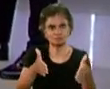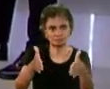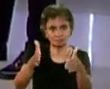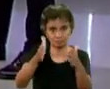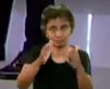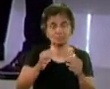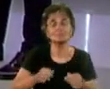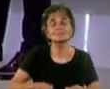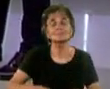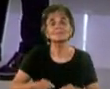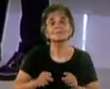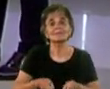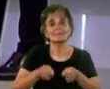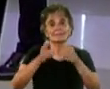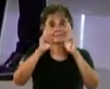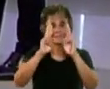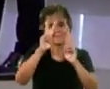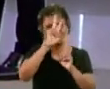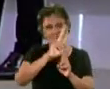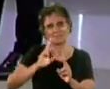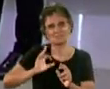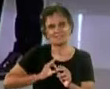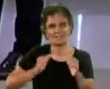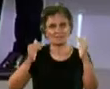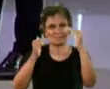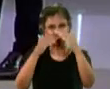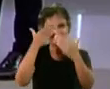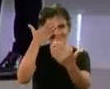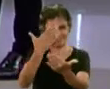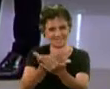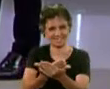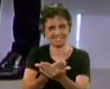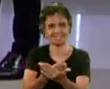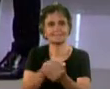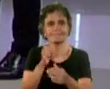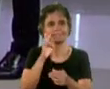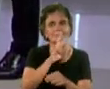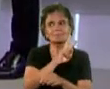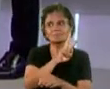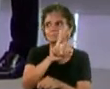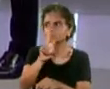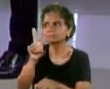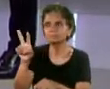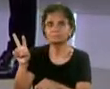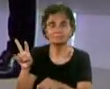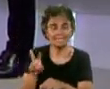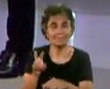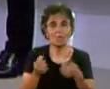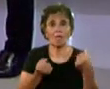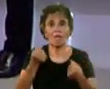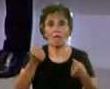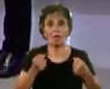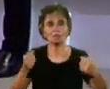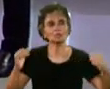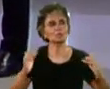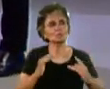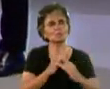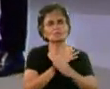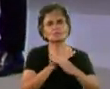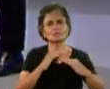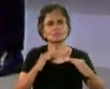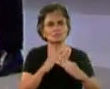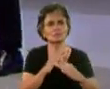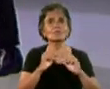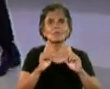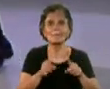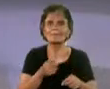hito del Bicentenario, ahí cerquita de Terrazas del Portezuelo. Mucha circulación de vehículos a esta hora y por supuesto allí se ve todo totalmente nublado